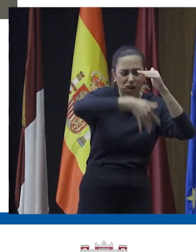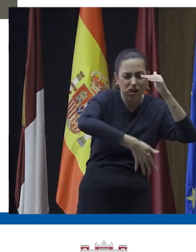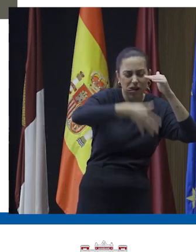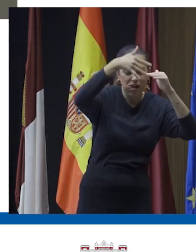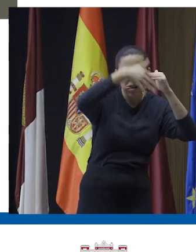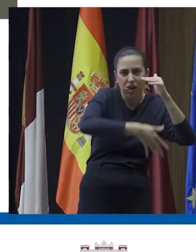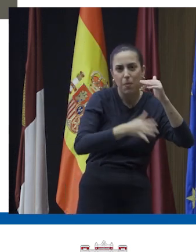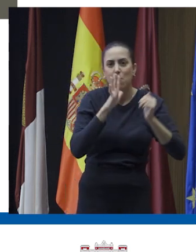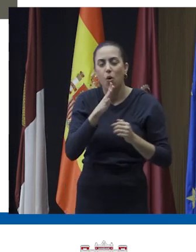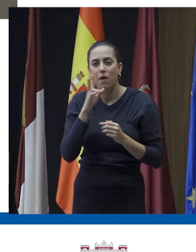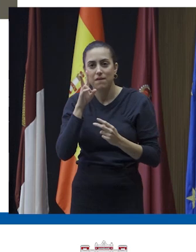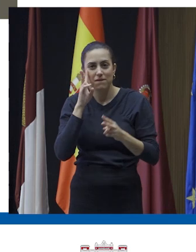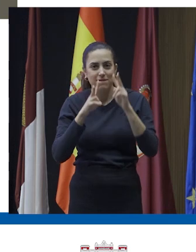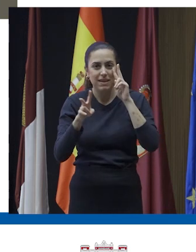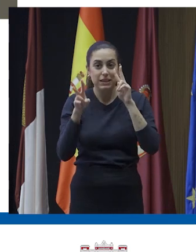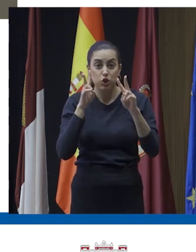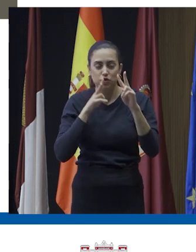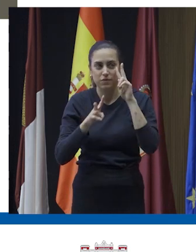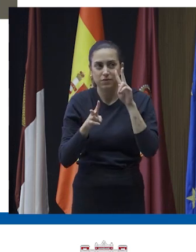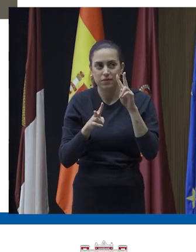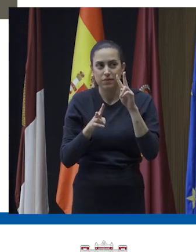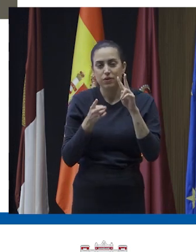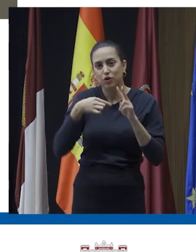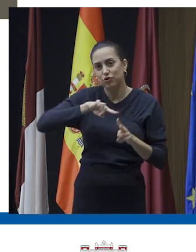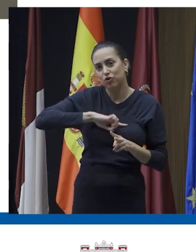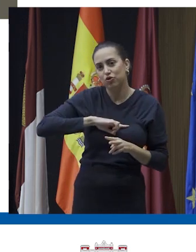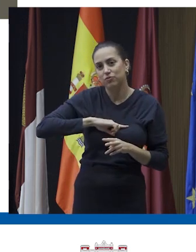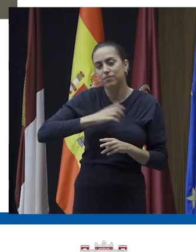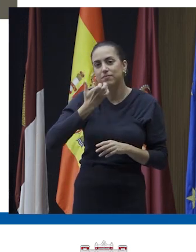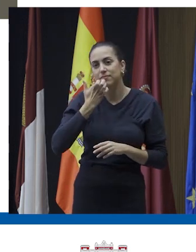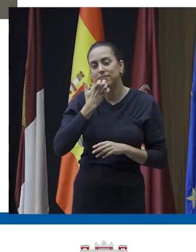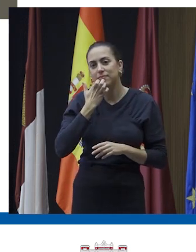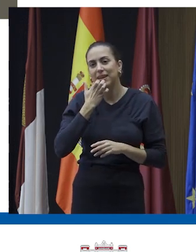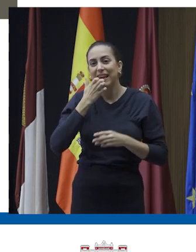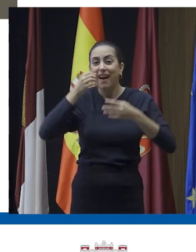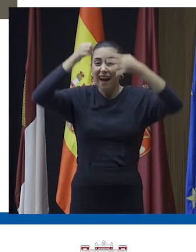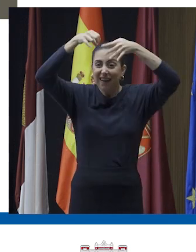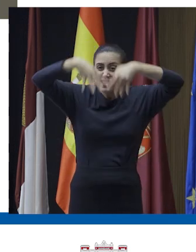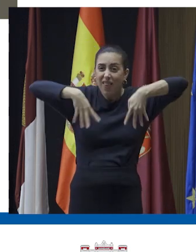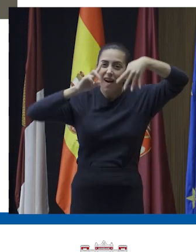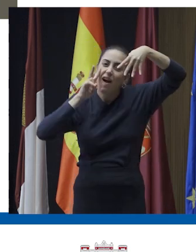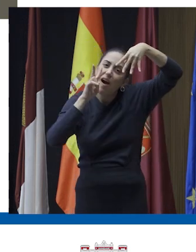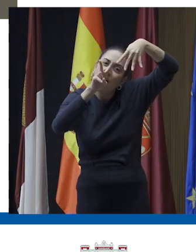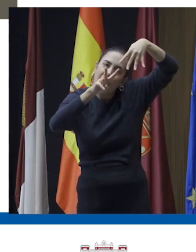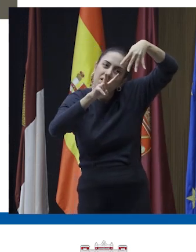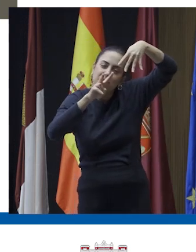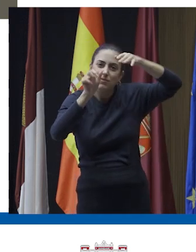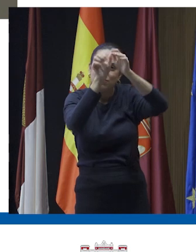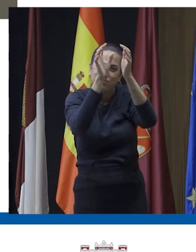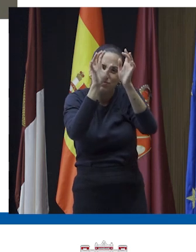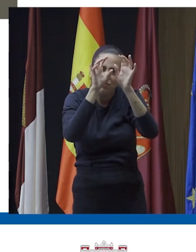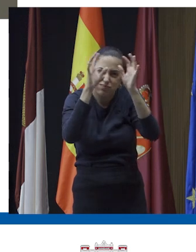alusión a la visión que tenemos, a la visión que se tenía cuando mirábamos a través de una cascada, que era borrosa.